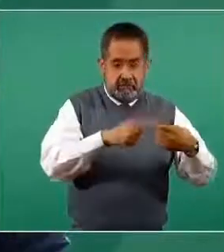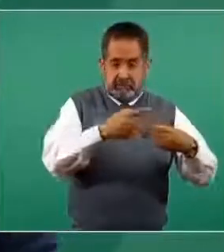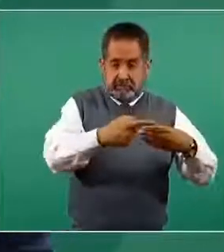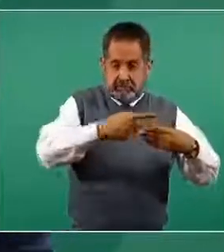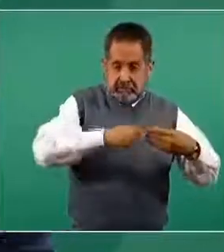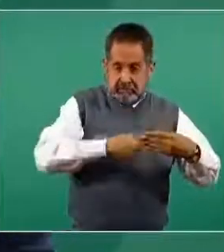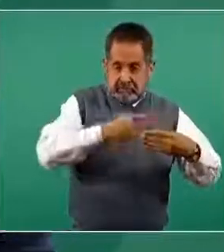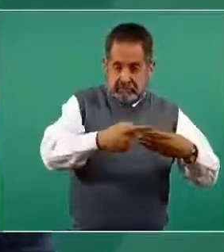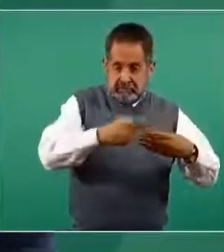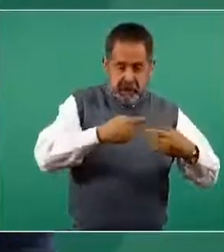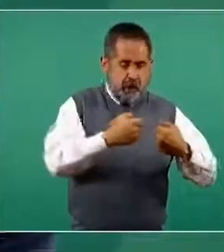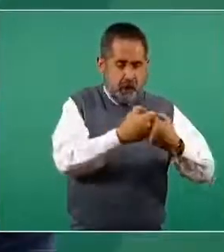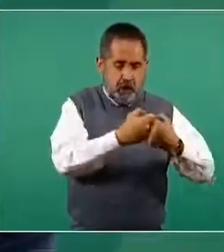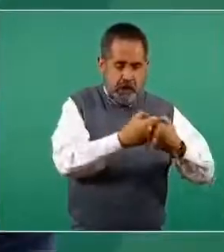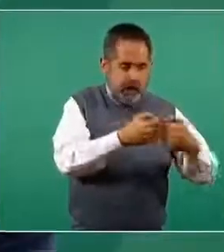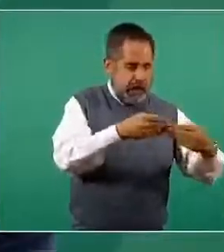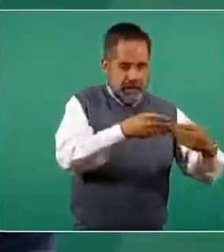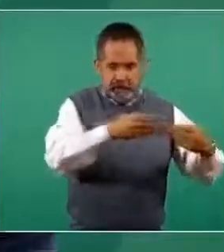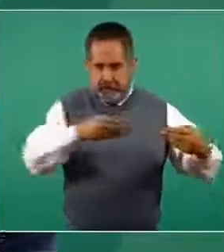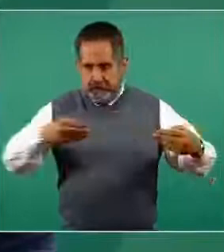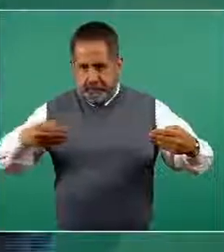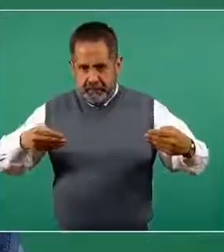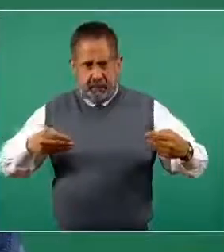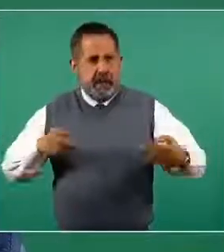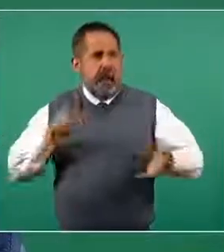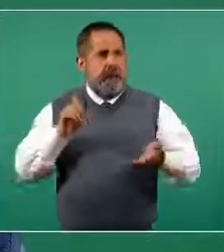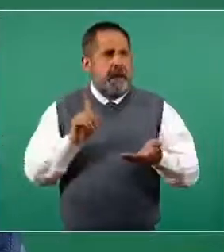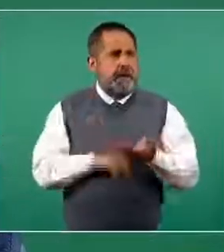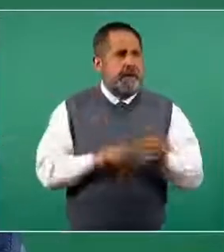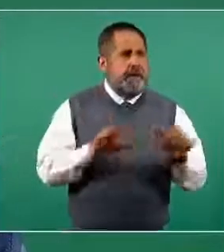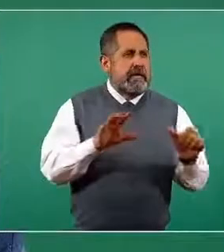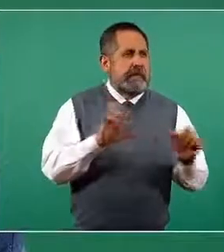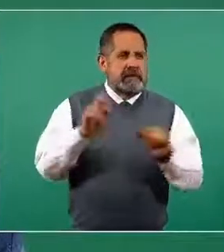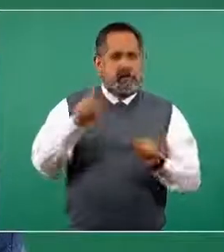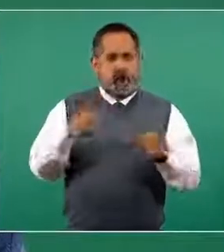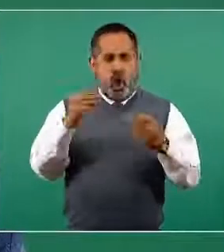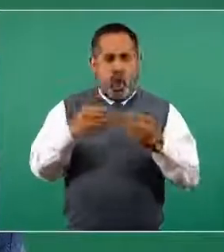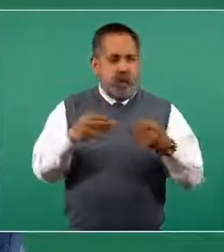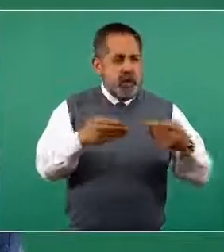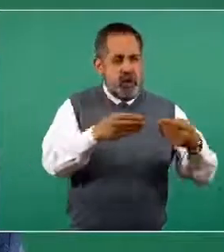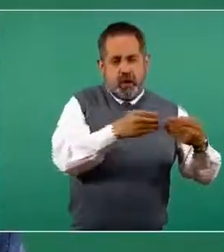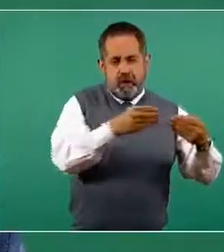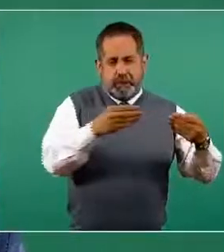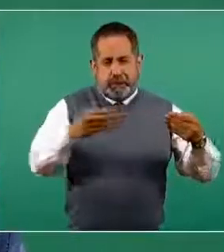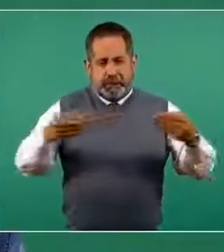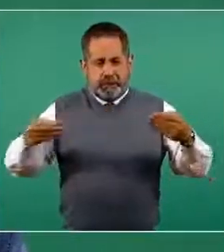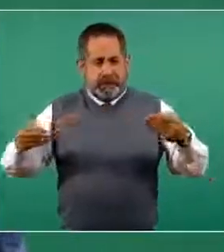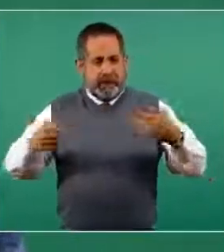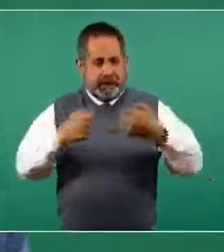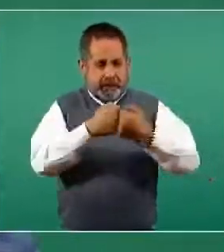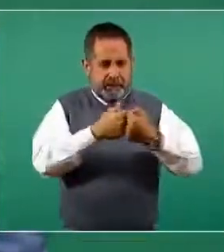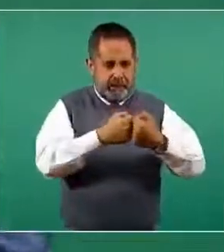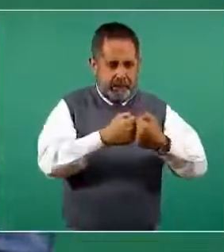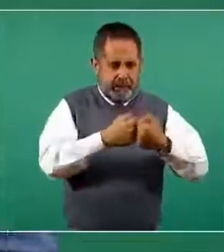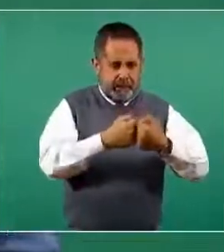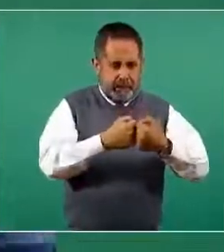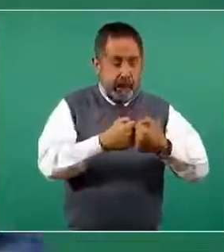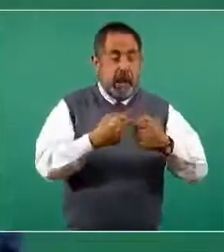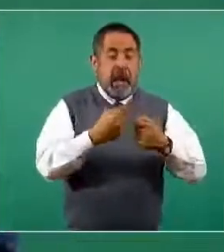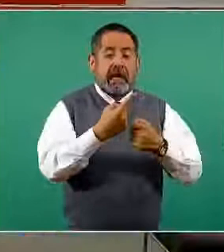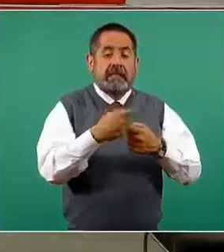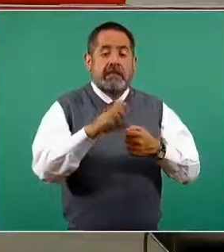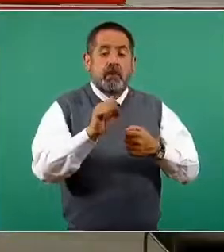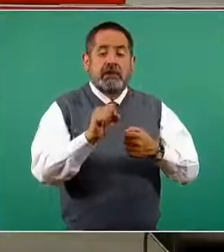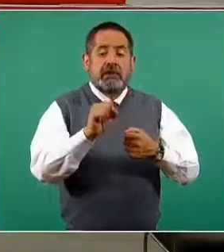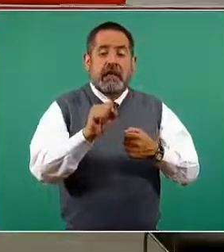franja fronteriza, que son más de 1.600 kilómetros, tierra adentro, 160 kilómetros tierra